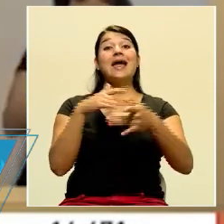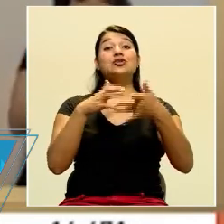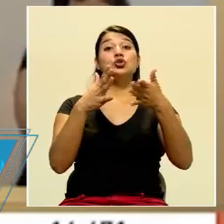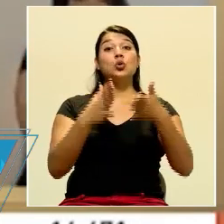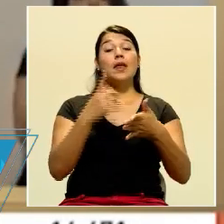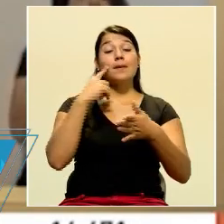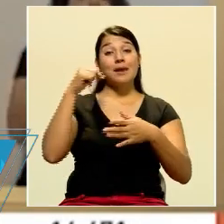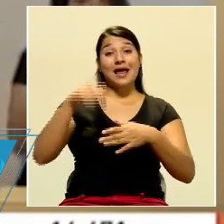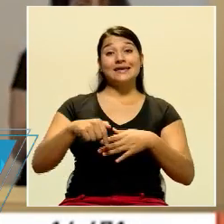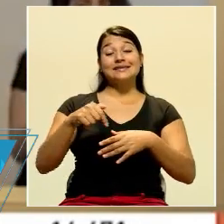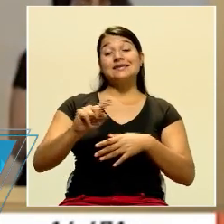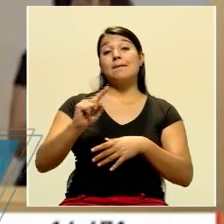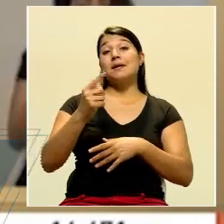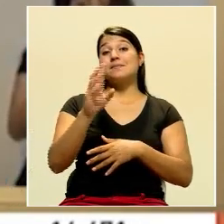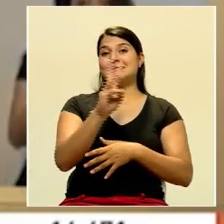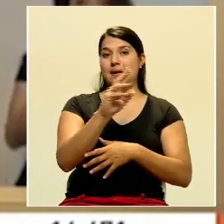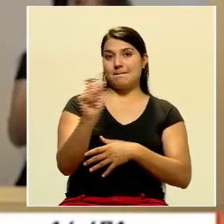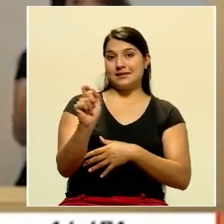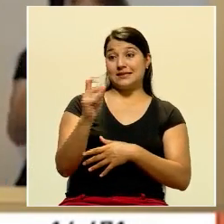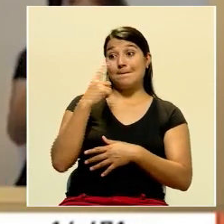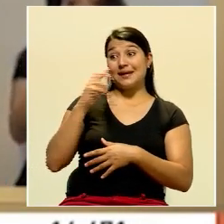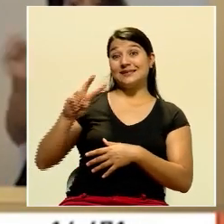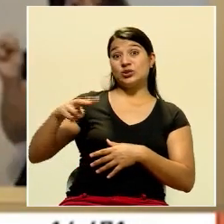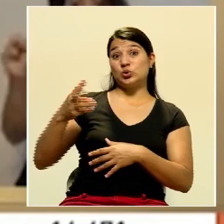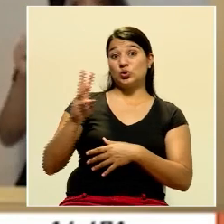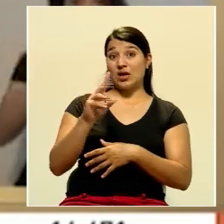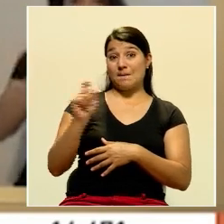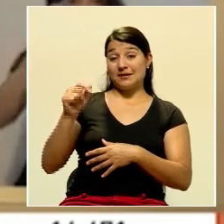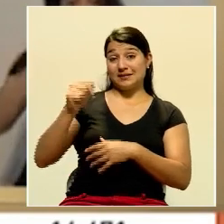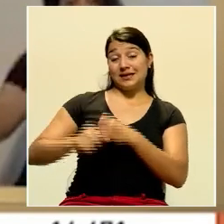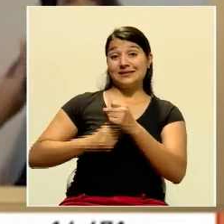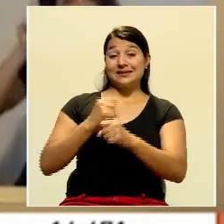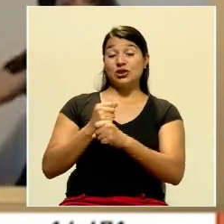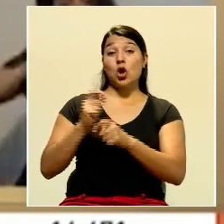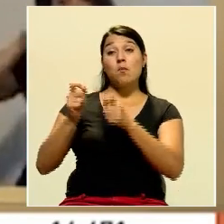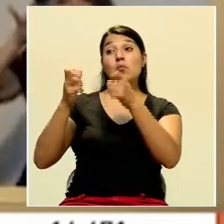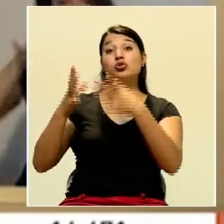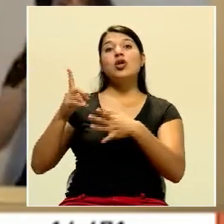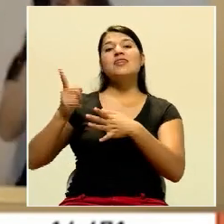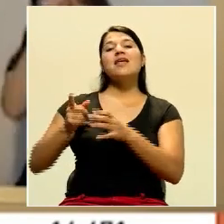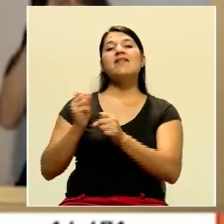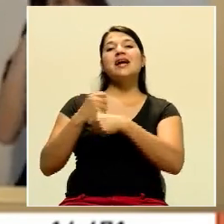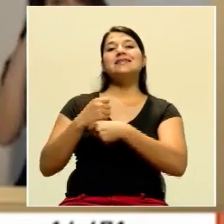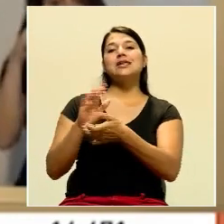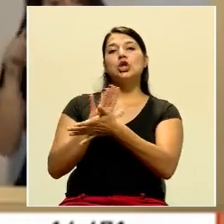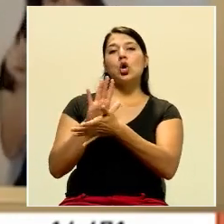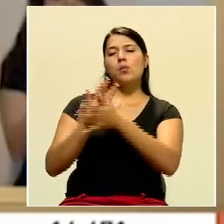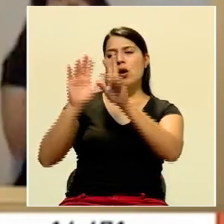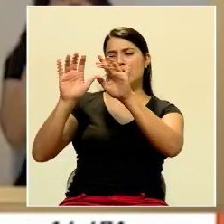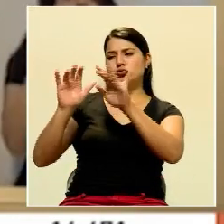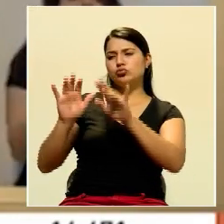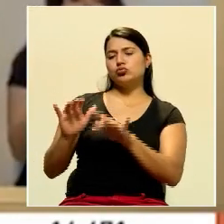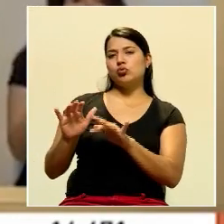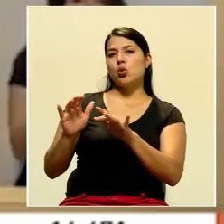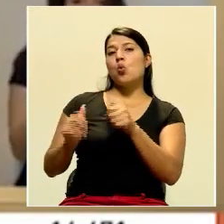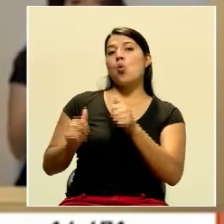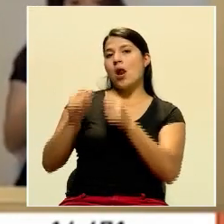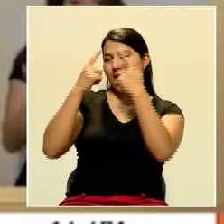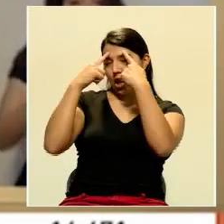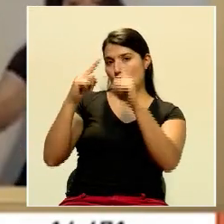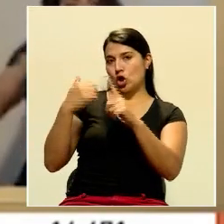año, y para el segundo semestre del año los docentes deberán elaborar este informe de logro con las evidencias de aprendizaje que